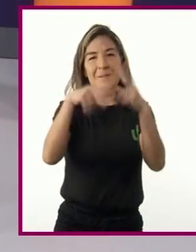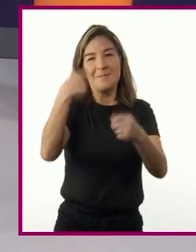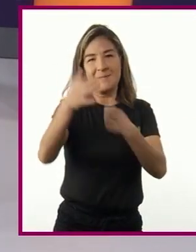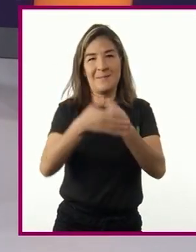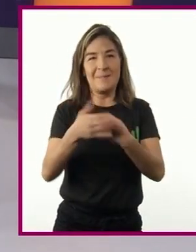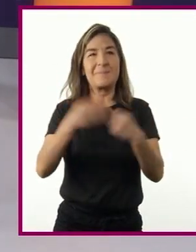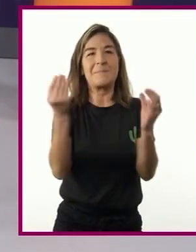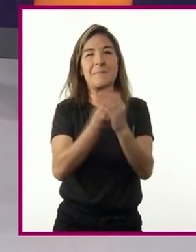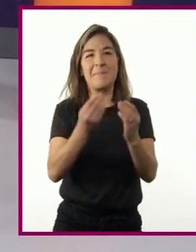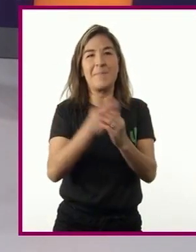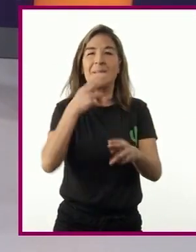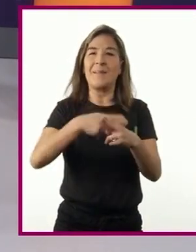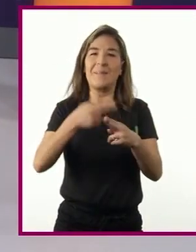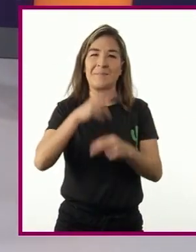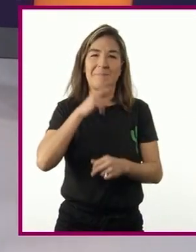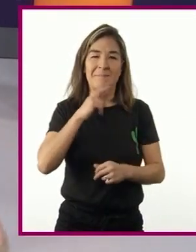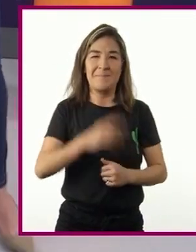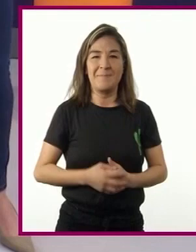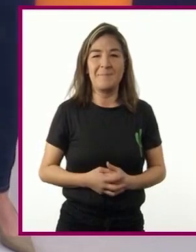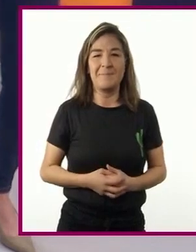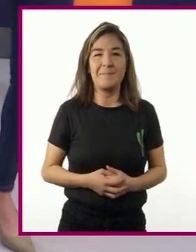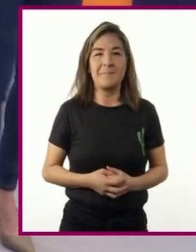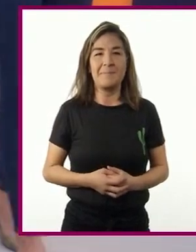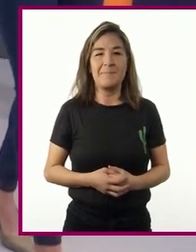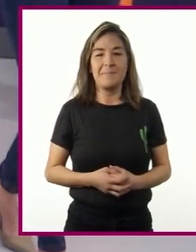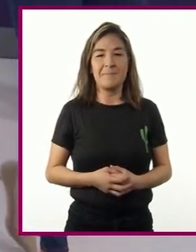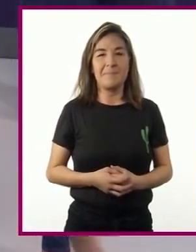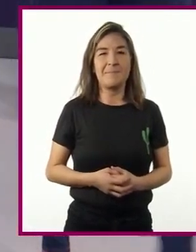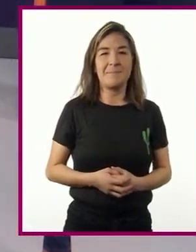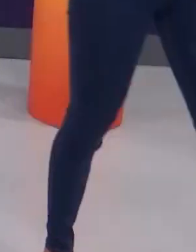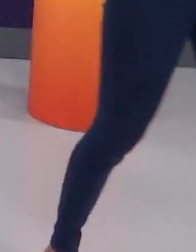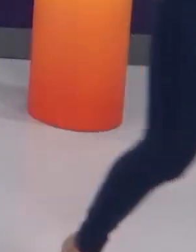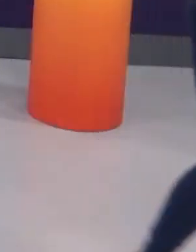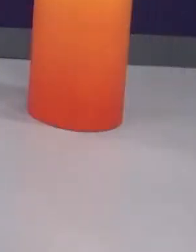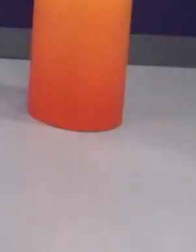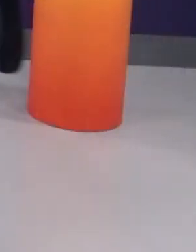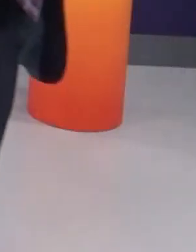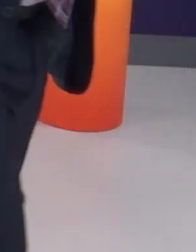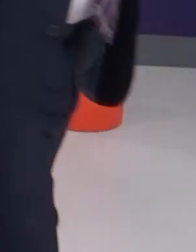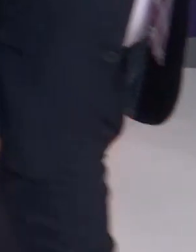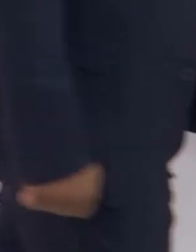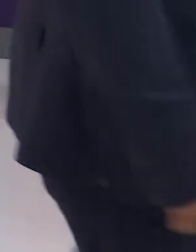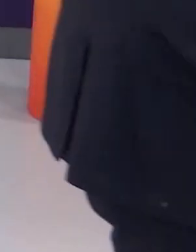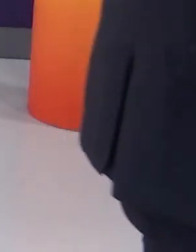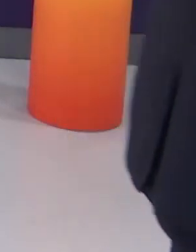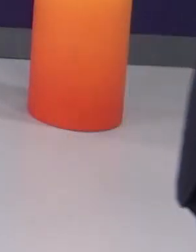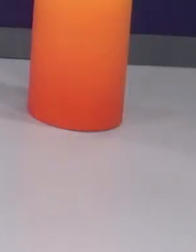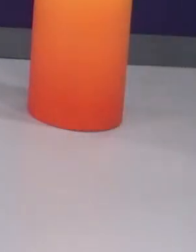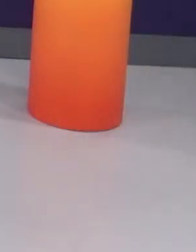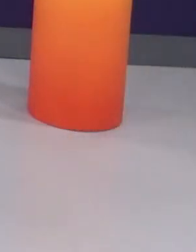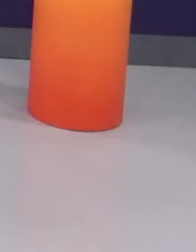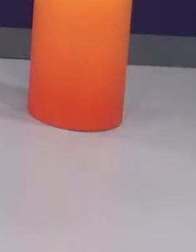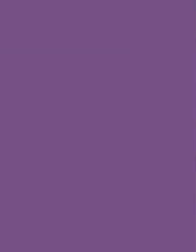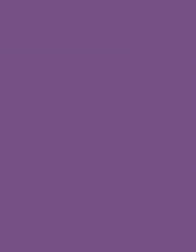ocasión. Hasta pronto. Maestro, qué interesante todo lo de la distancia, los años.